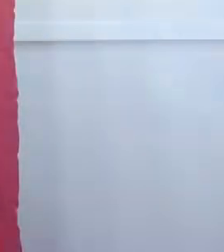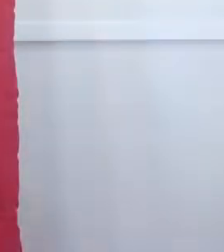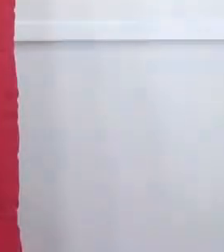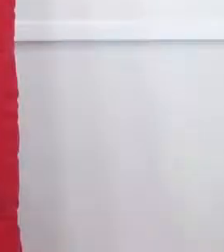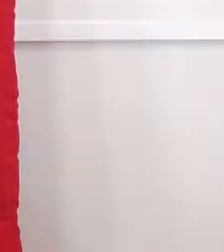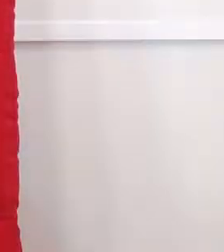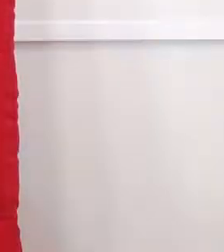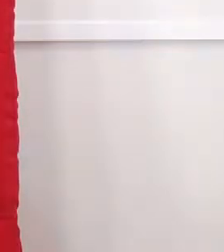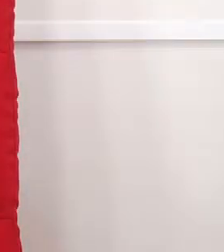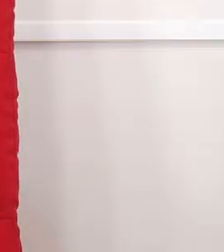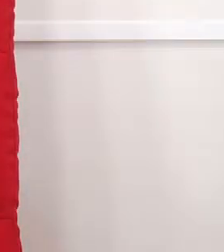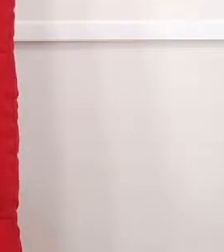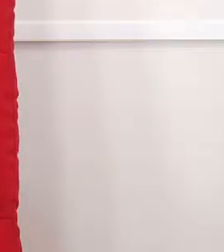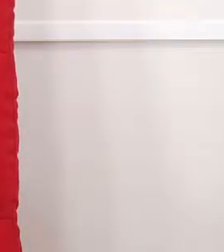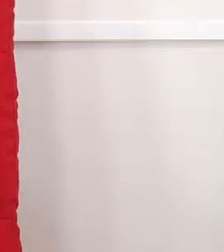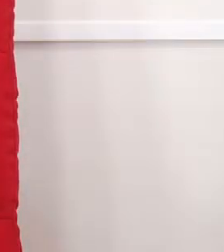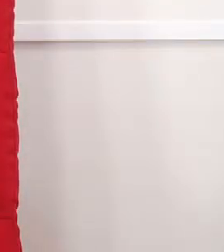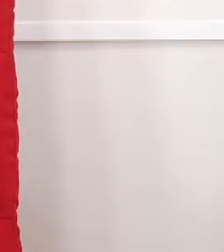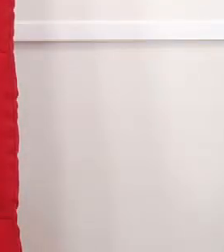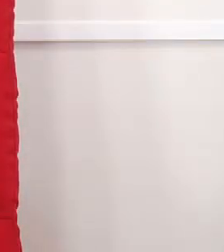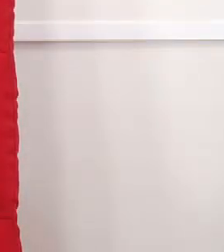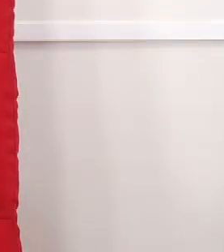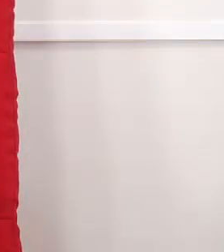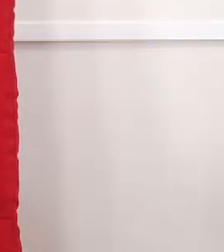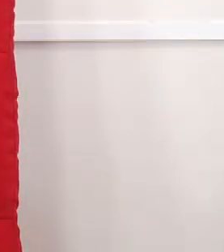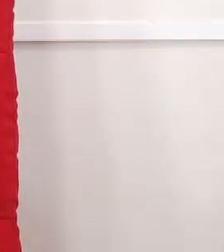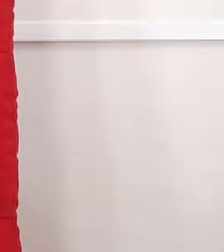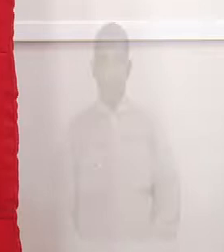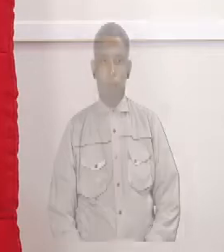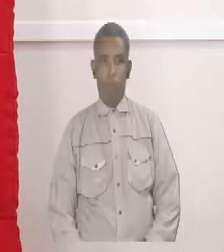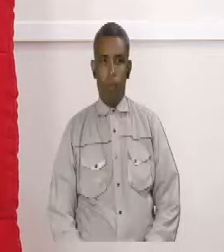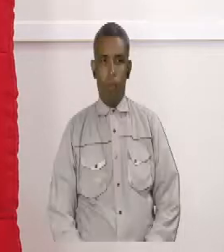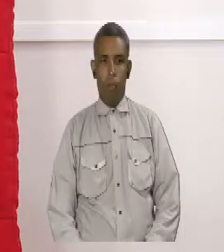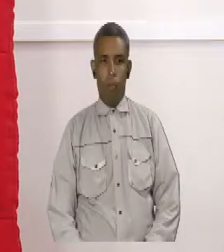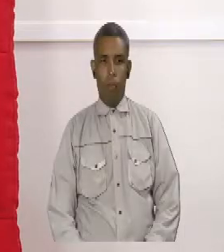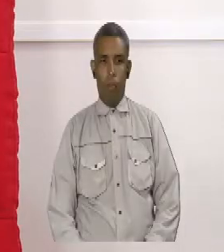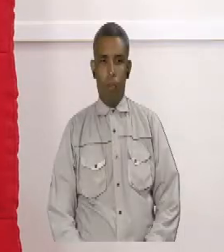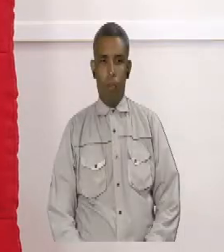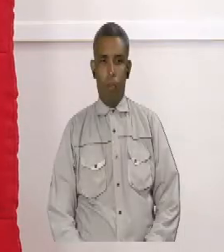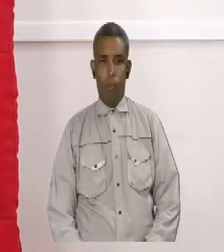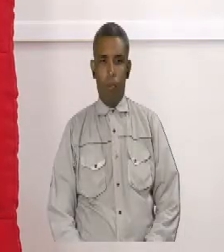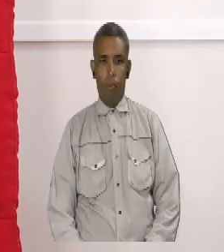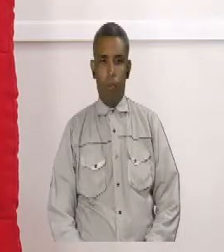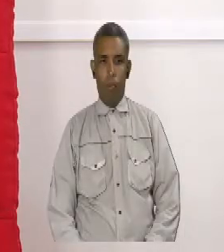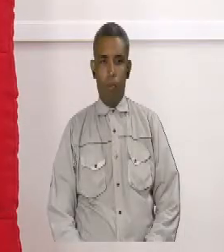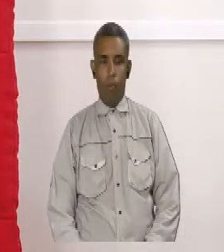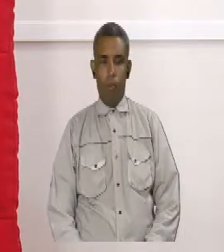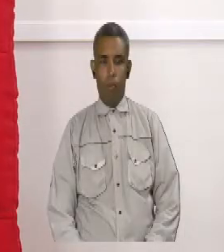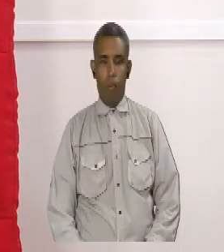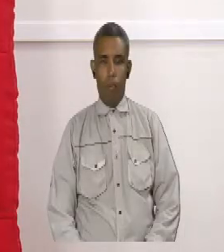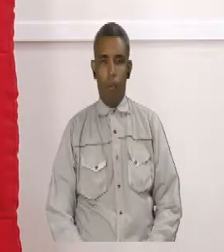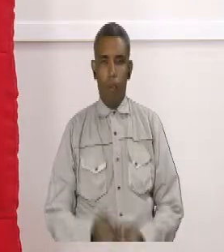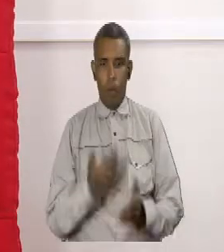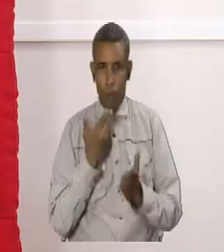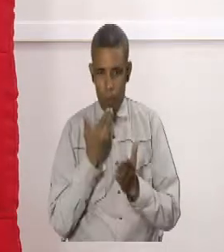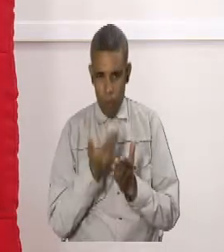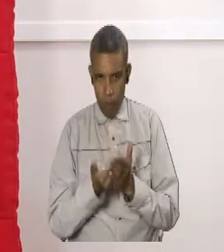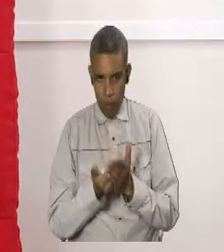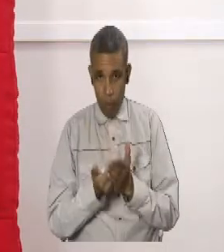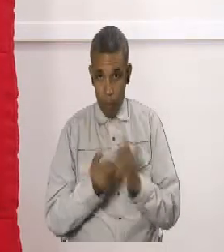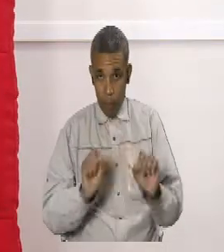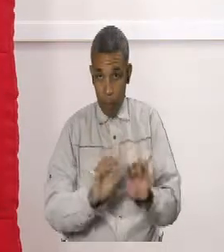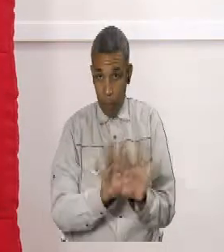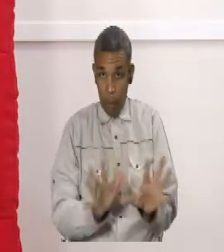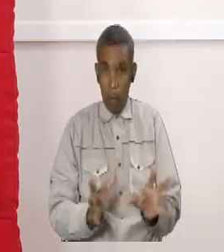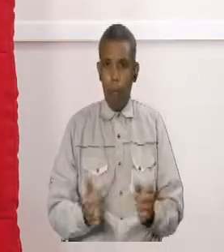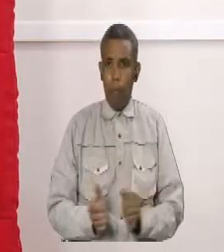Hola, muy pero muy buenos días, amables televidentes, nuevamente con ustedes acompañándolos como siempre los lunes y martes a las 10:30 de la mañana en